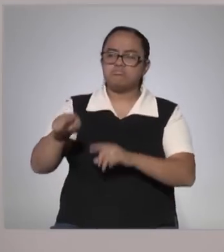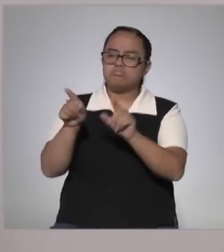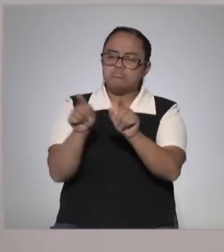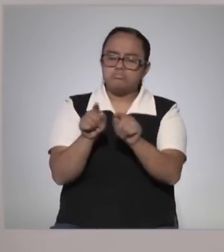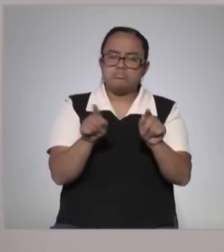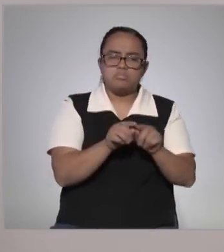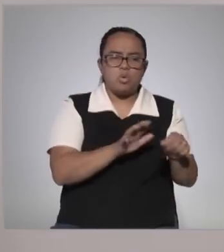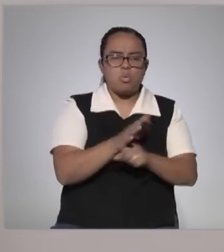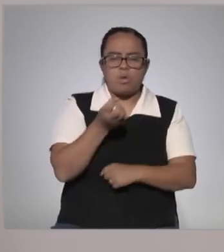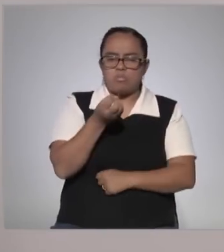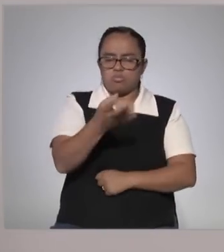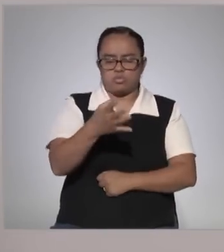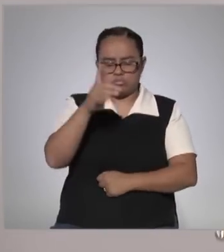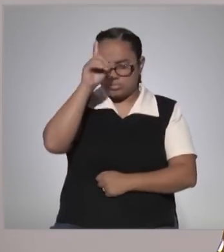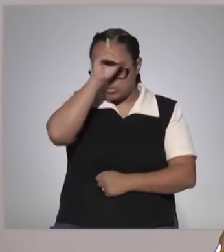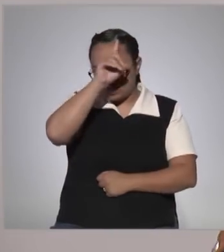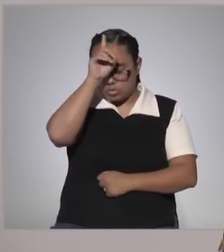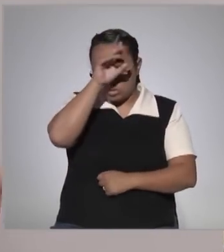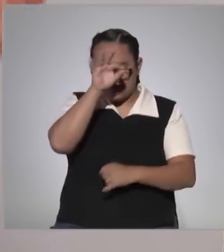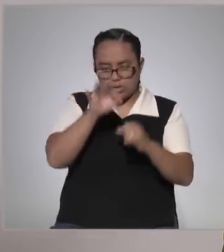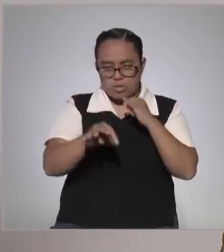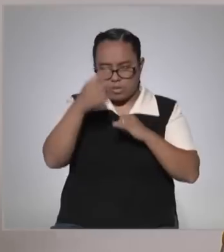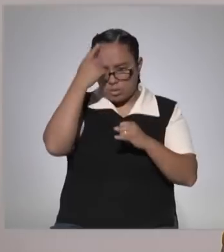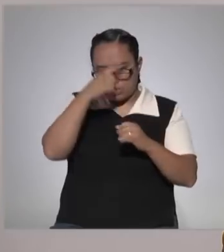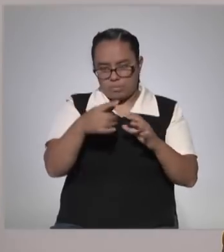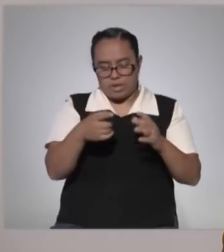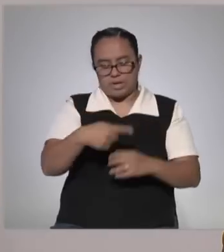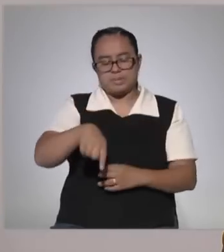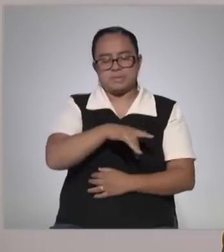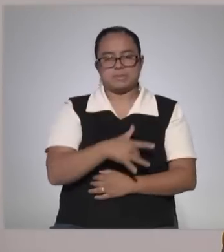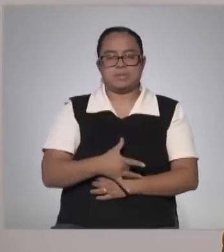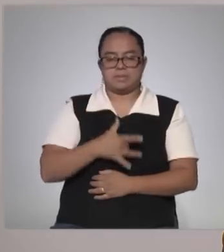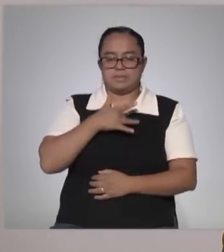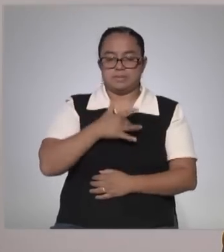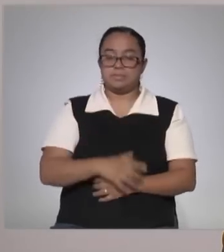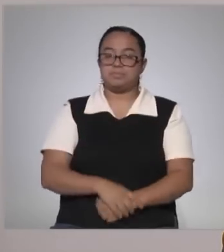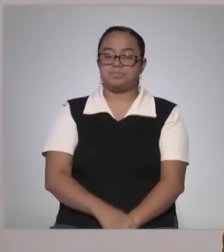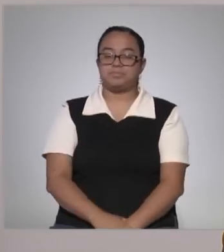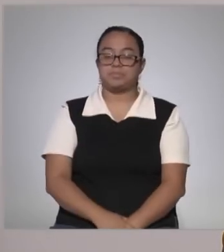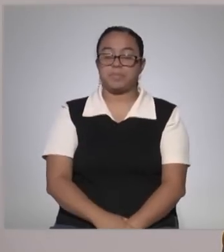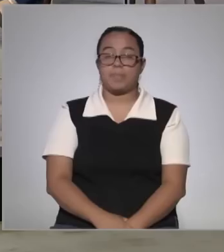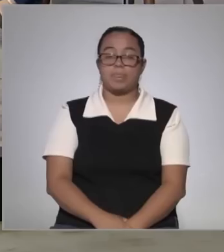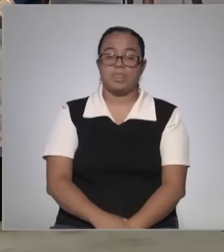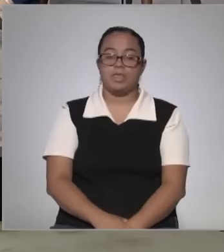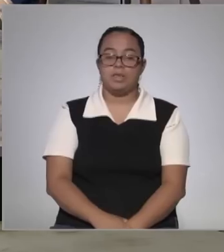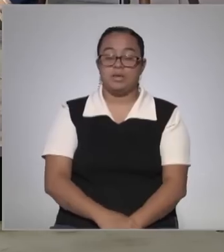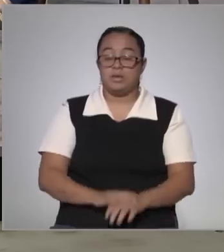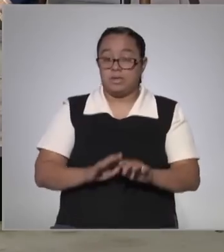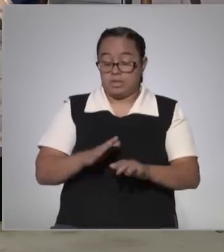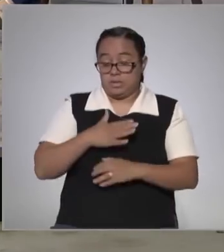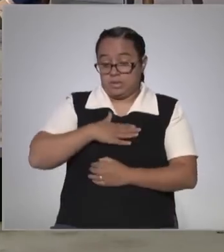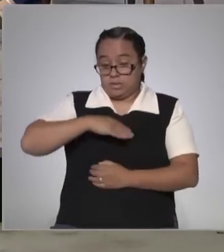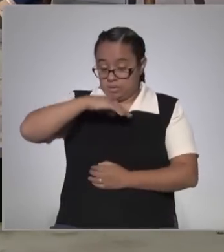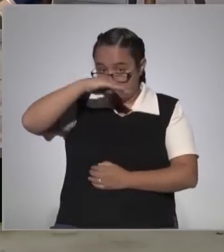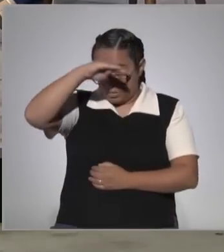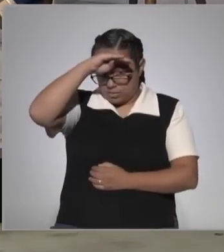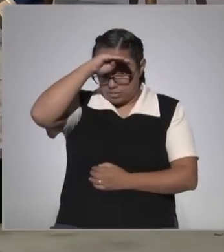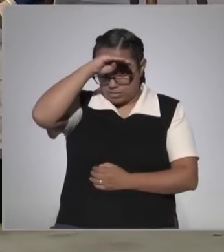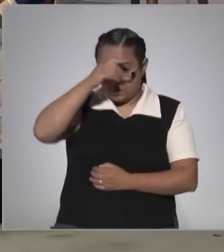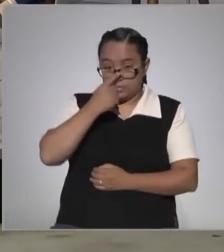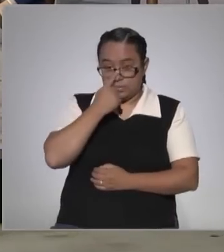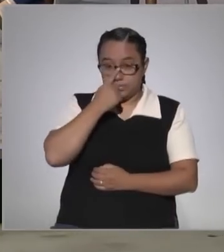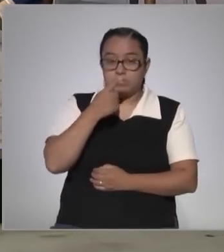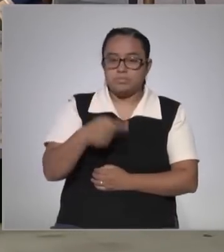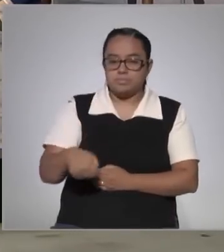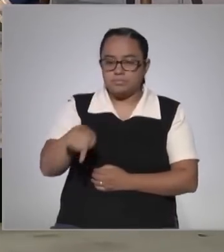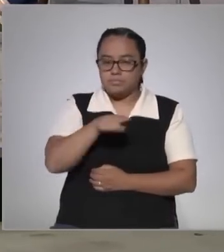la audiencia y la reflexión con la que nos despedimos? Empezamos contigo, Beatriz. Bueno, yo creo que hay que dejar de